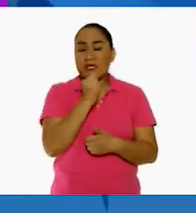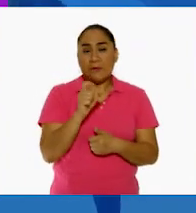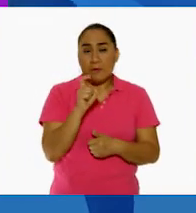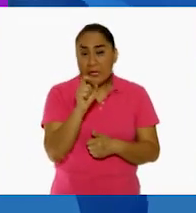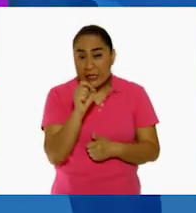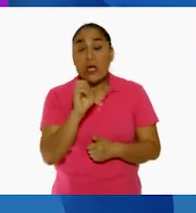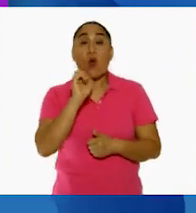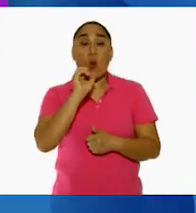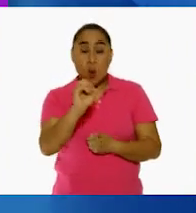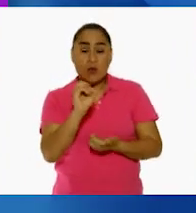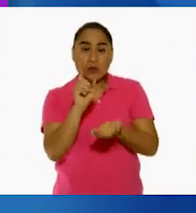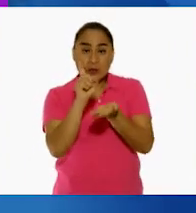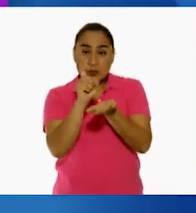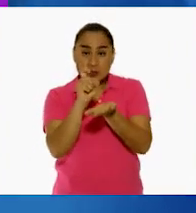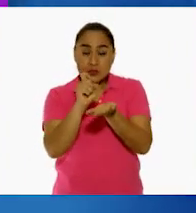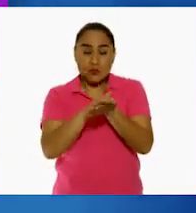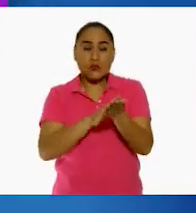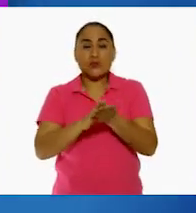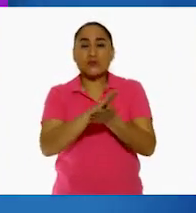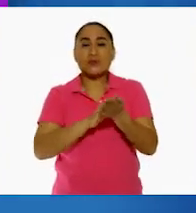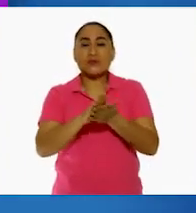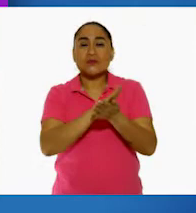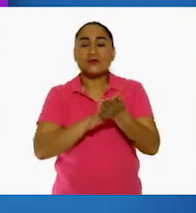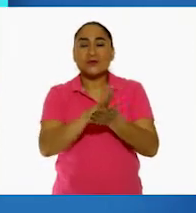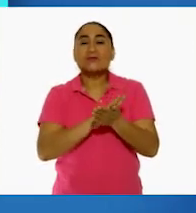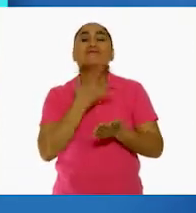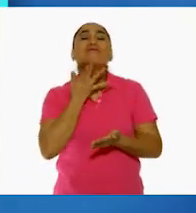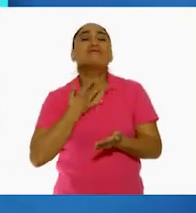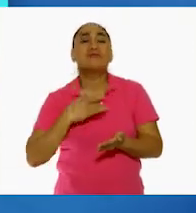o aplica desinfectante a base de agua y alcohol.